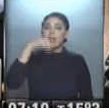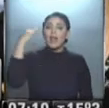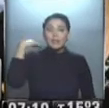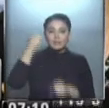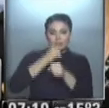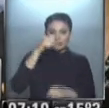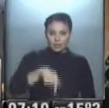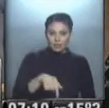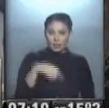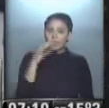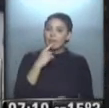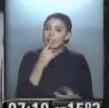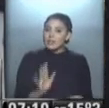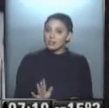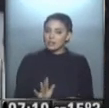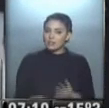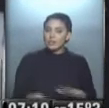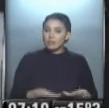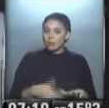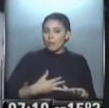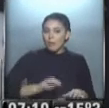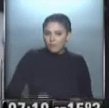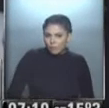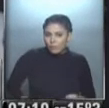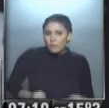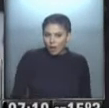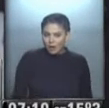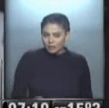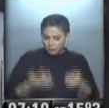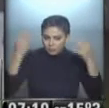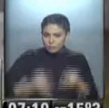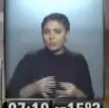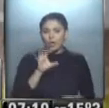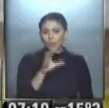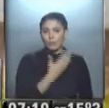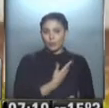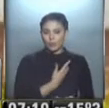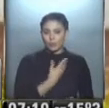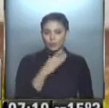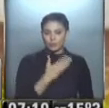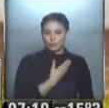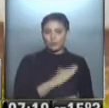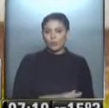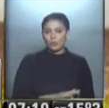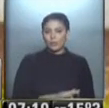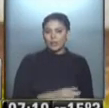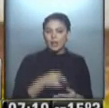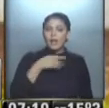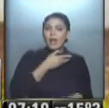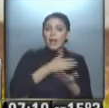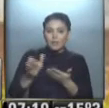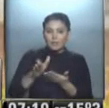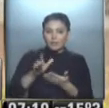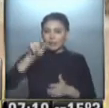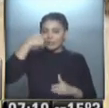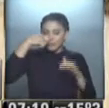esta parte tengo que reconocer que se ve una acción mucho más enérgica mucho más contundente del gobierno provincial en relación con el delito del